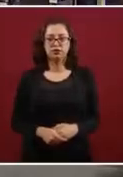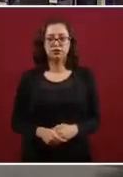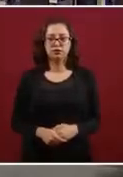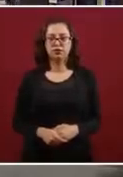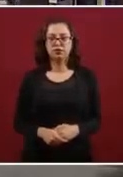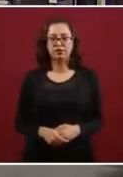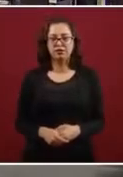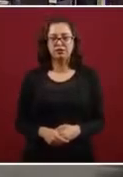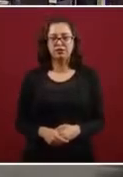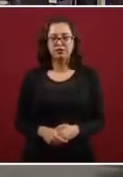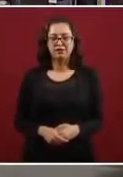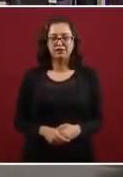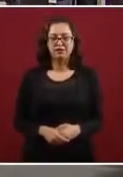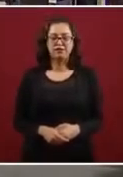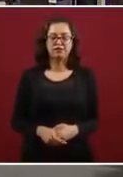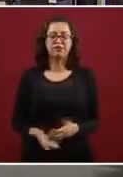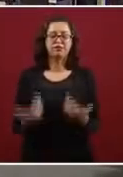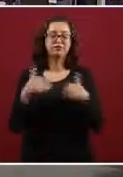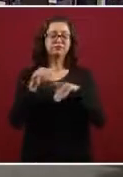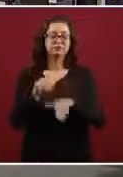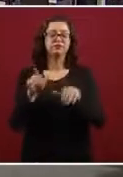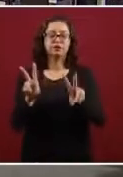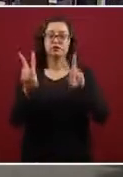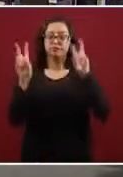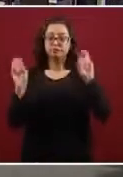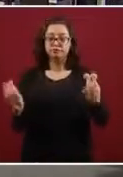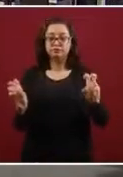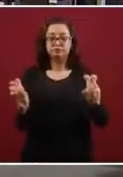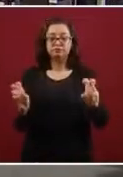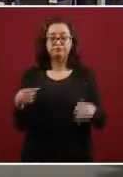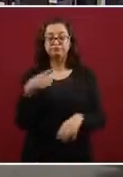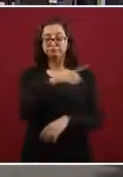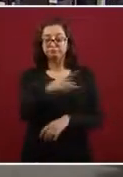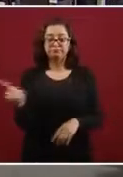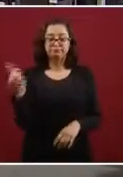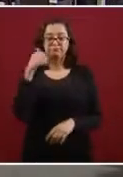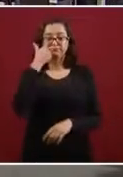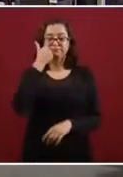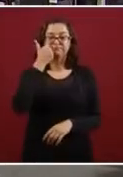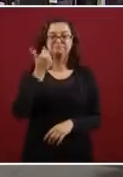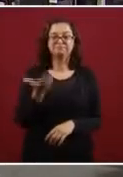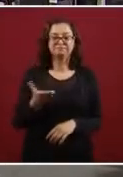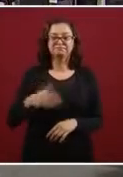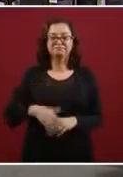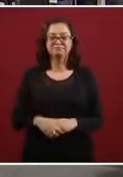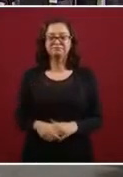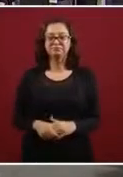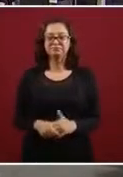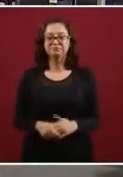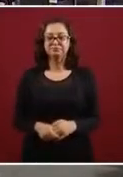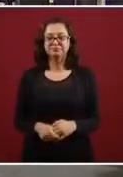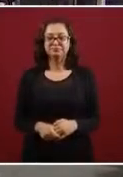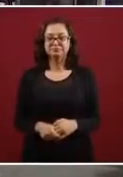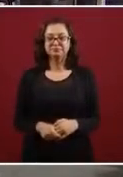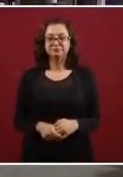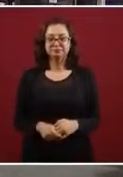Pues sobre el tema, si les parece, abrimos.